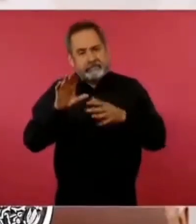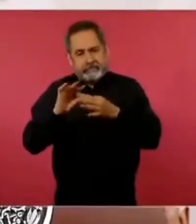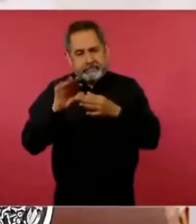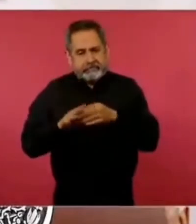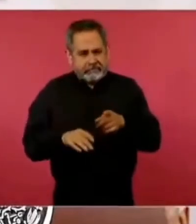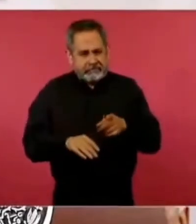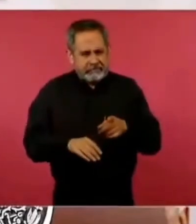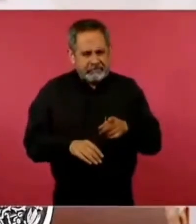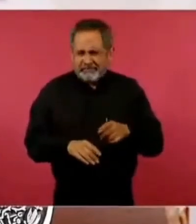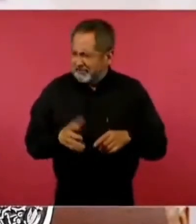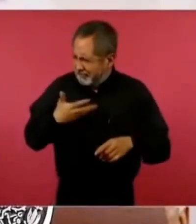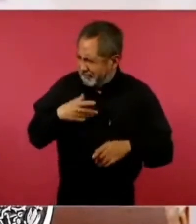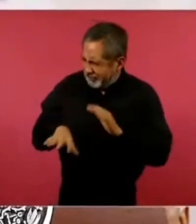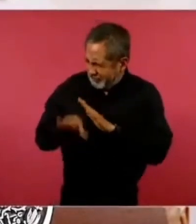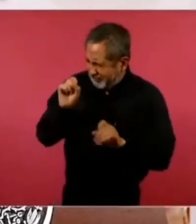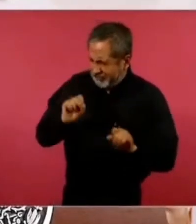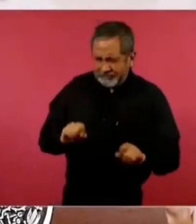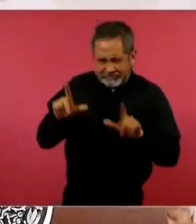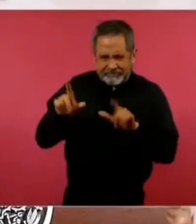¿no encontraste?